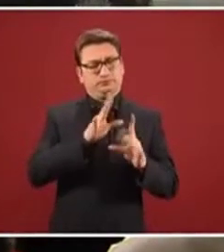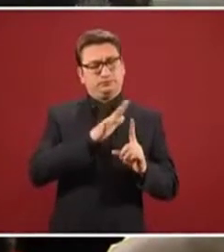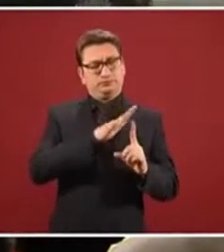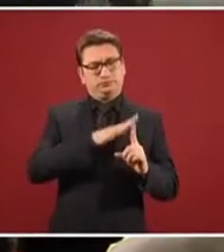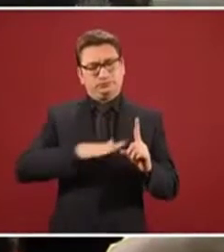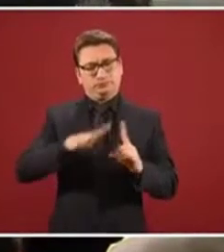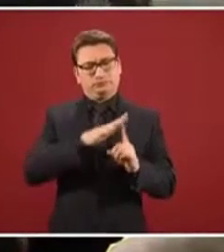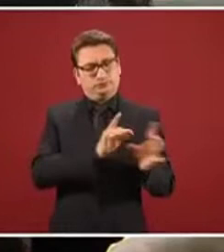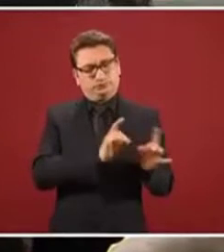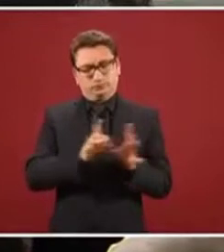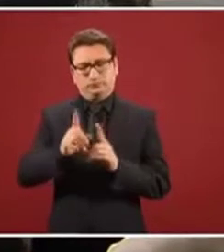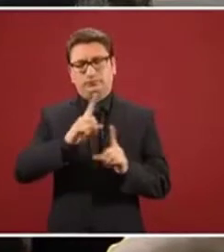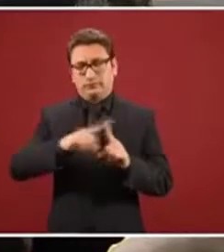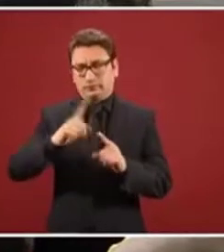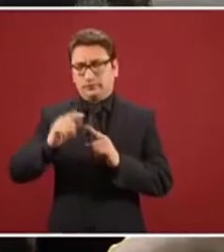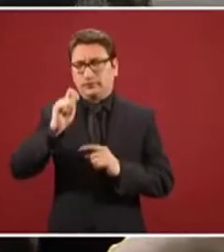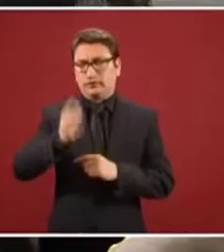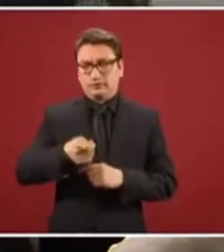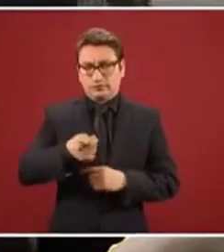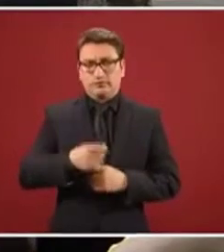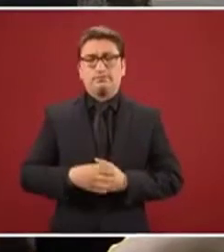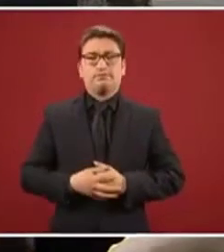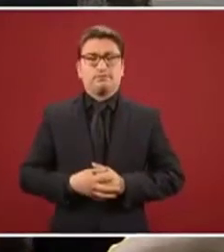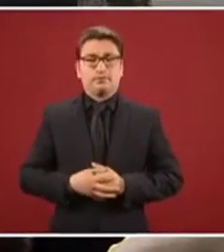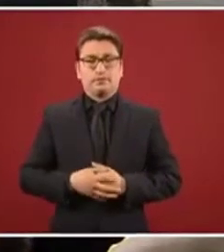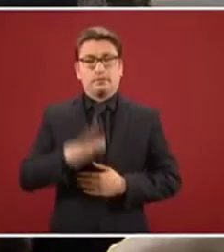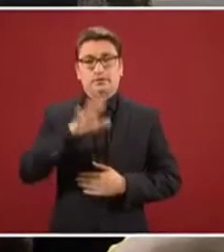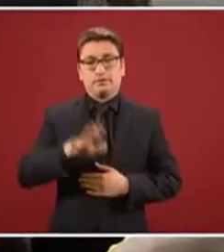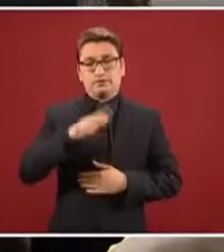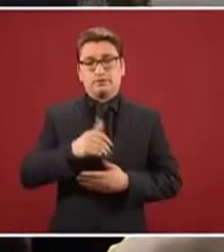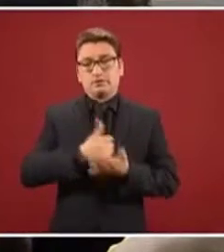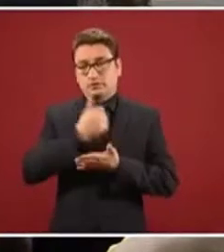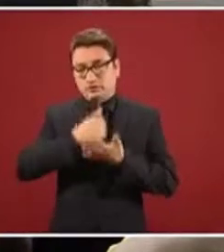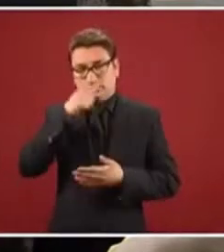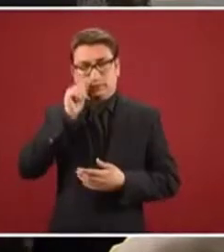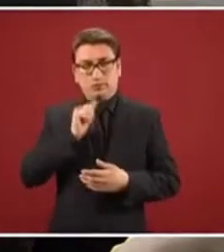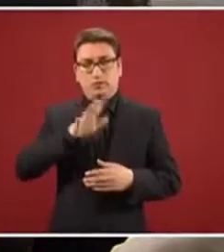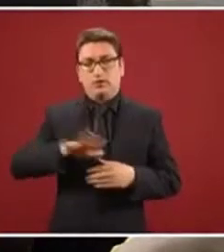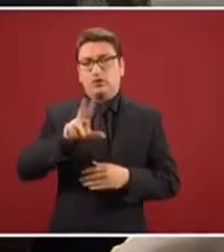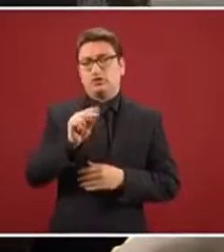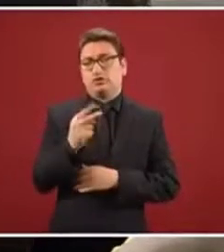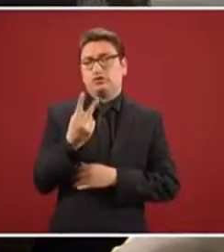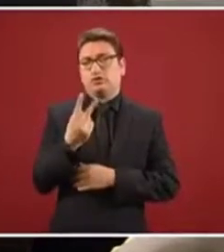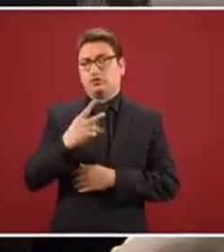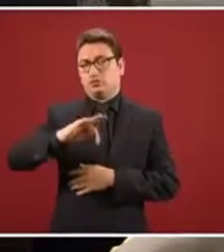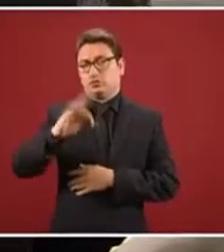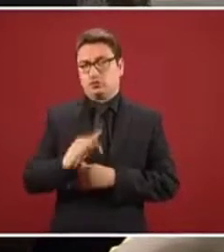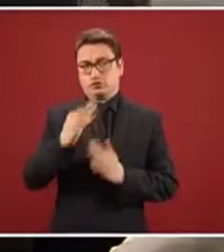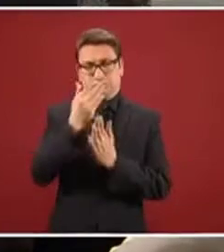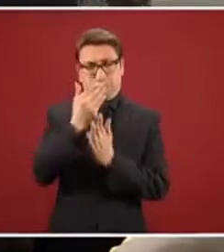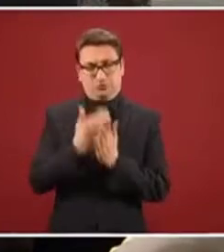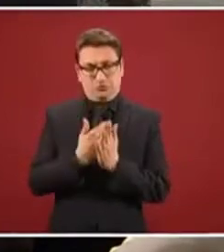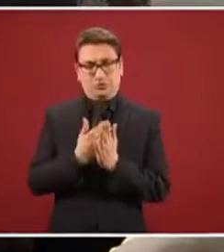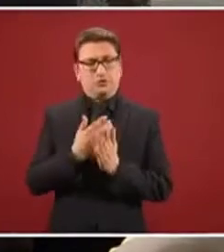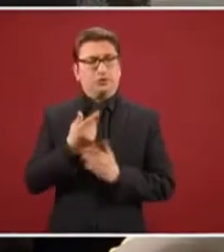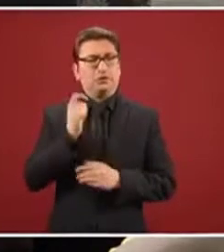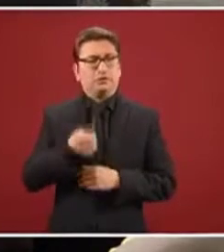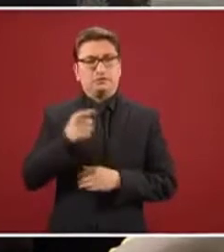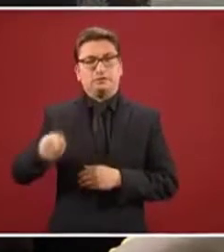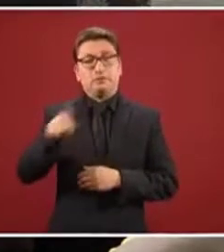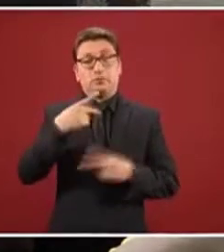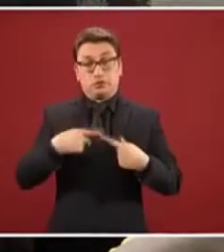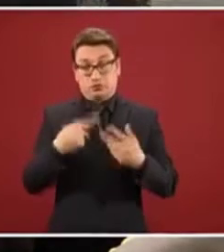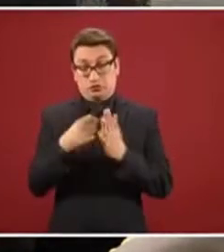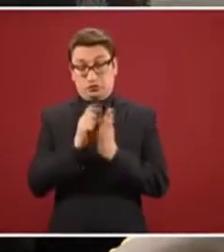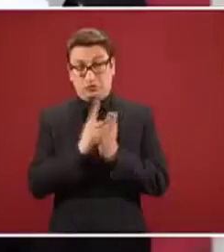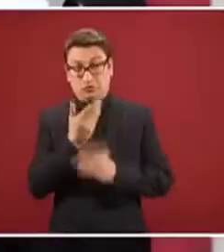una disminución en el caso de Ciudad Juárez de 82% de solicitantes de